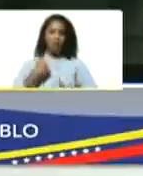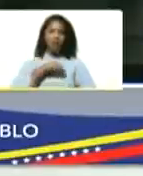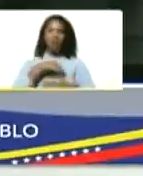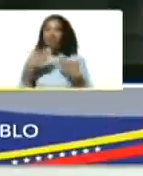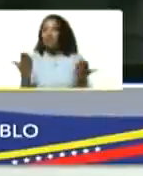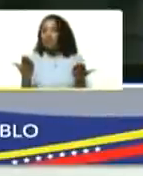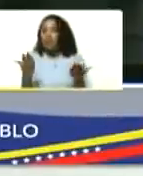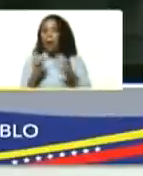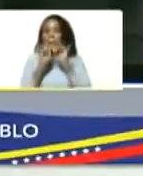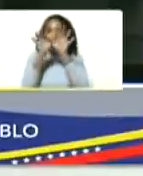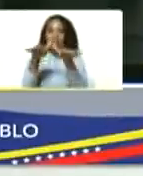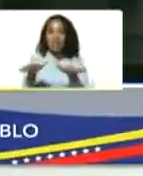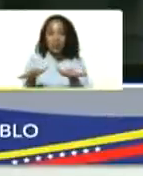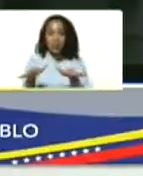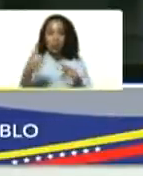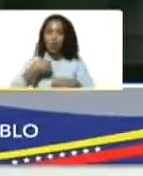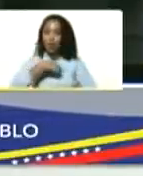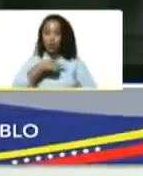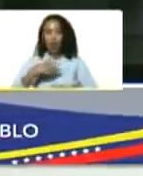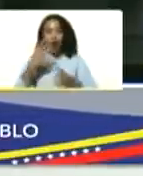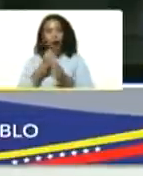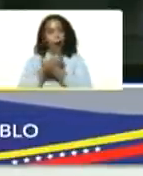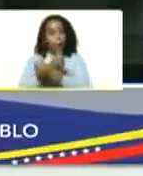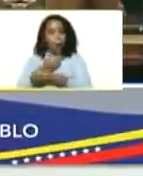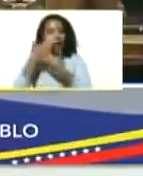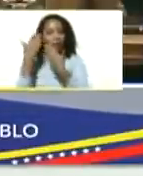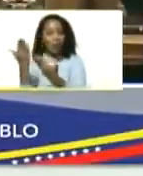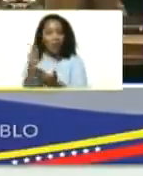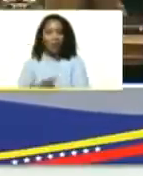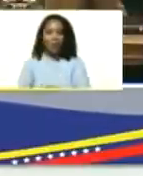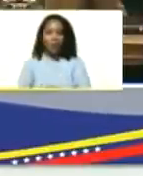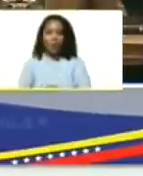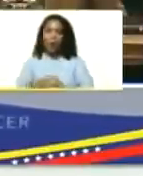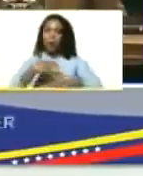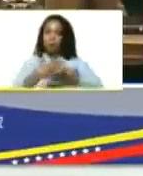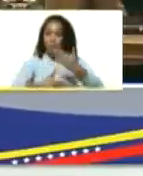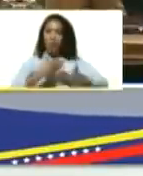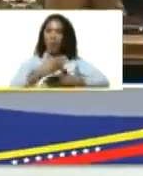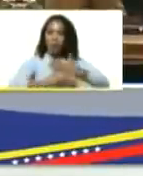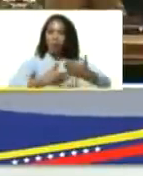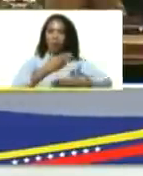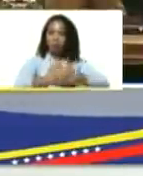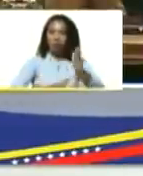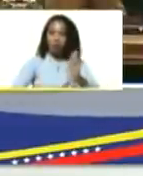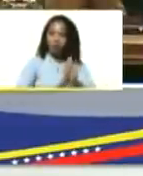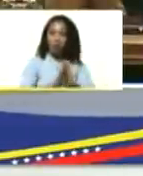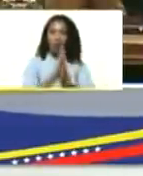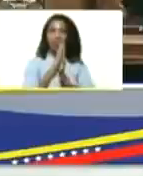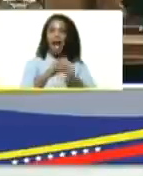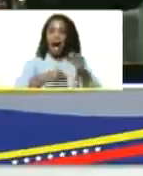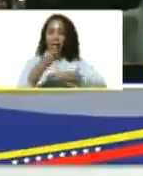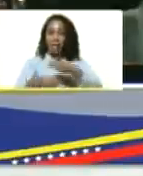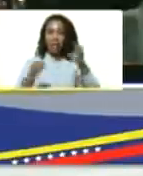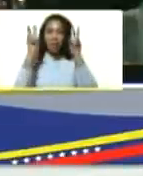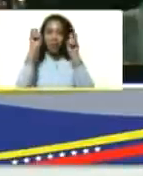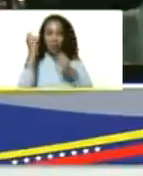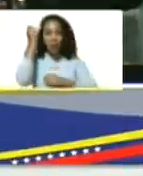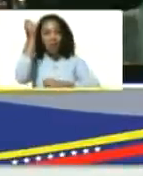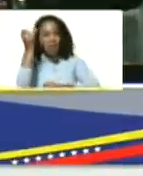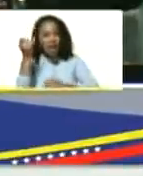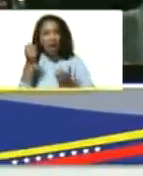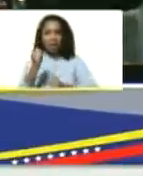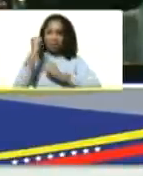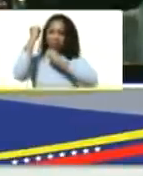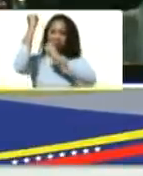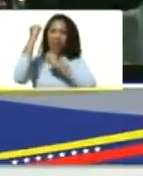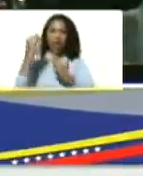bendecido aquí va nuestro amor andando cabalgando creando cosas nuevas y victorioso